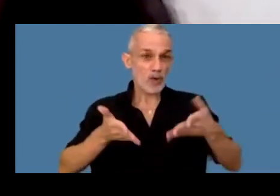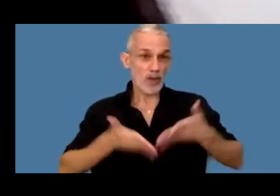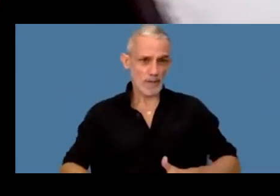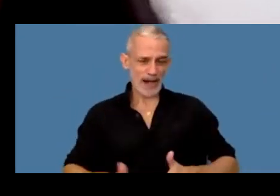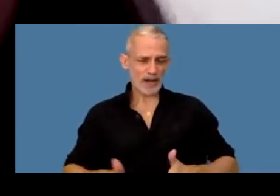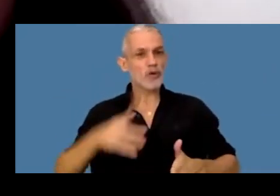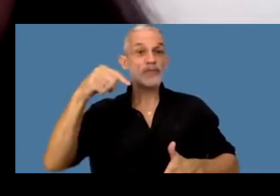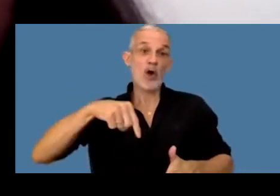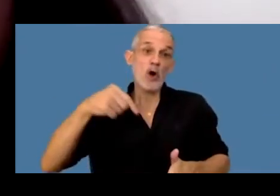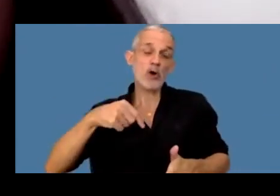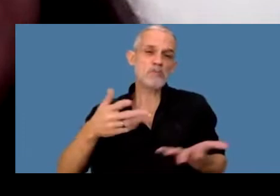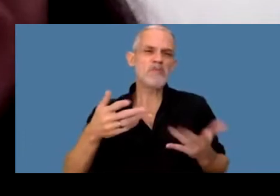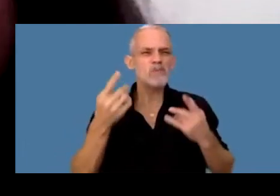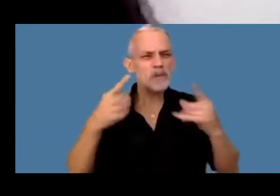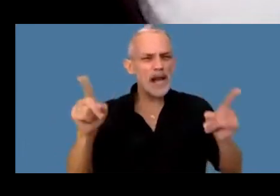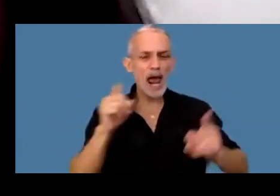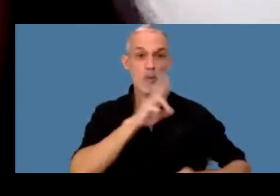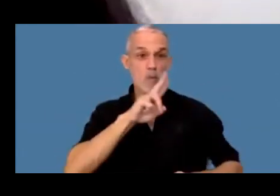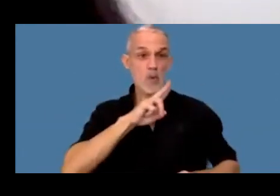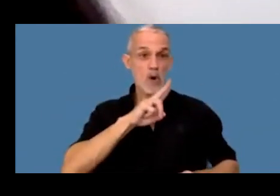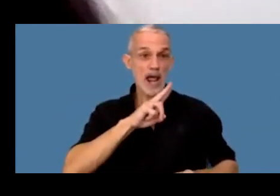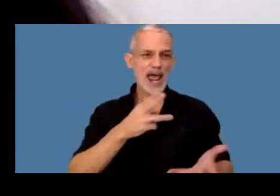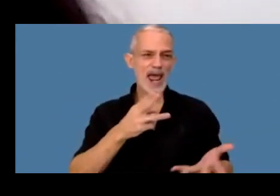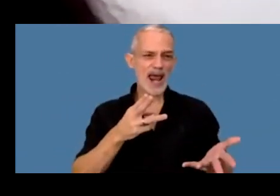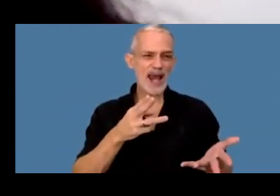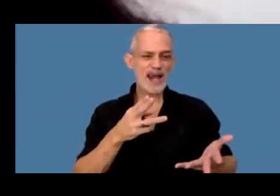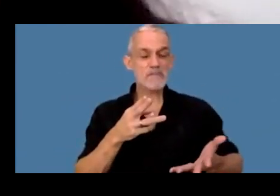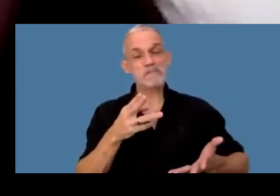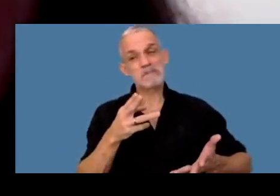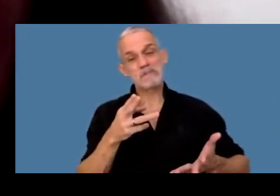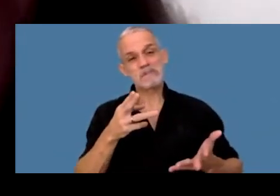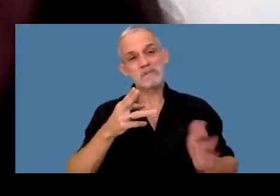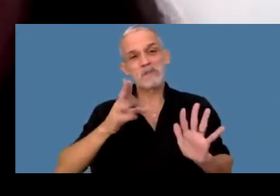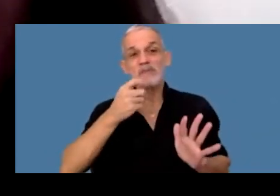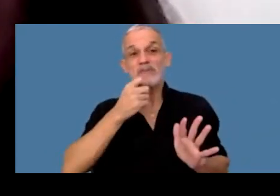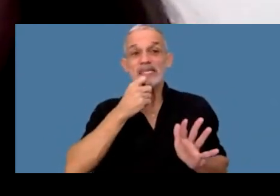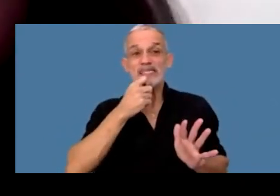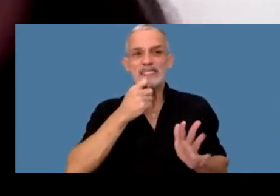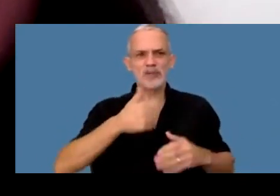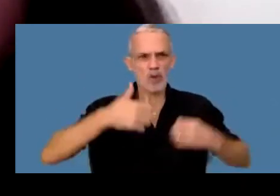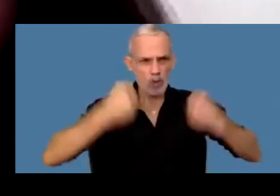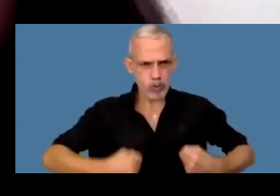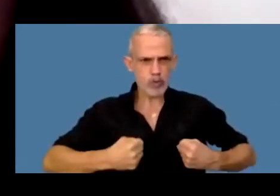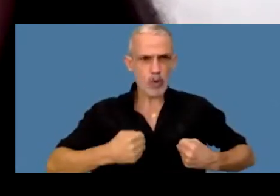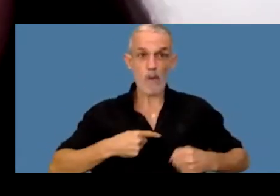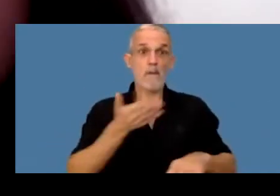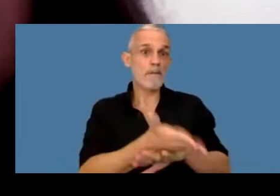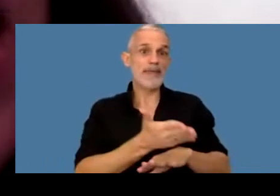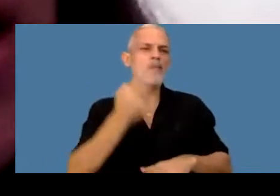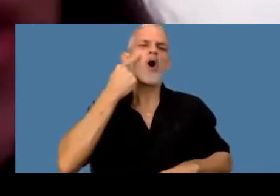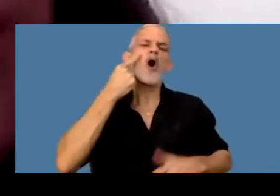crítica, y ahí es donde uno apunta a que lo importante de estar informada y conocer el proceso,